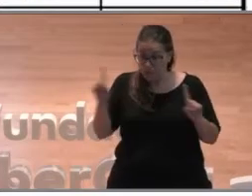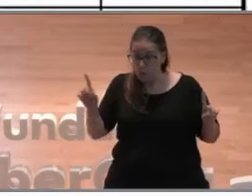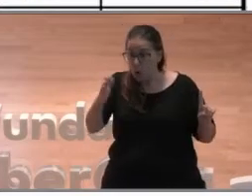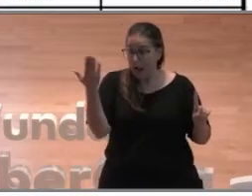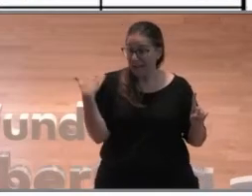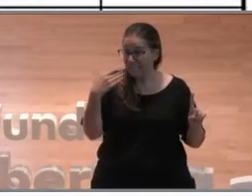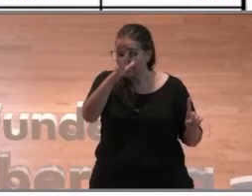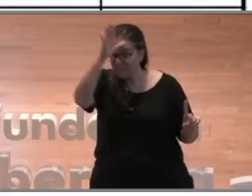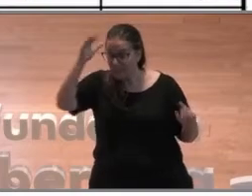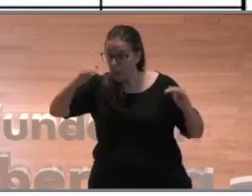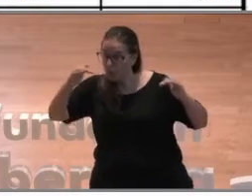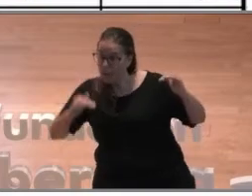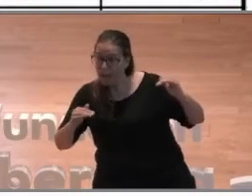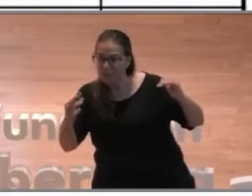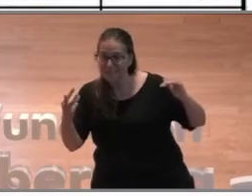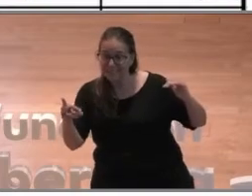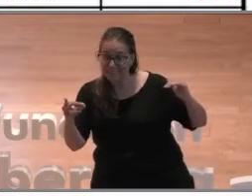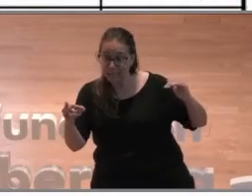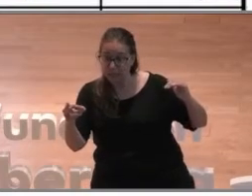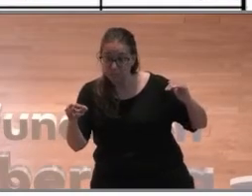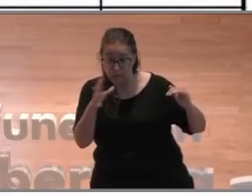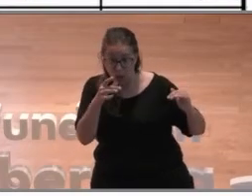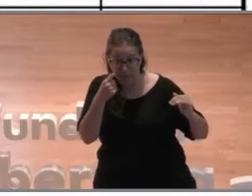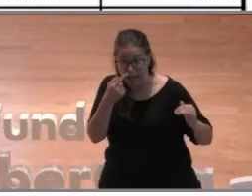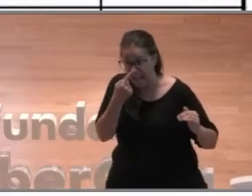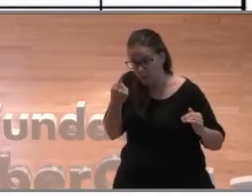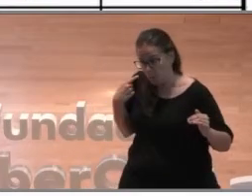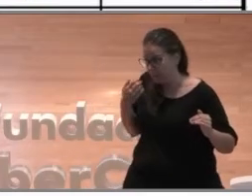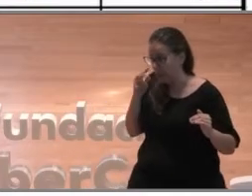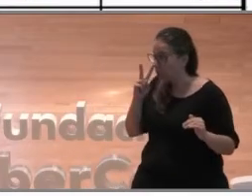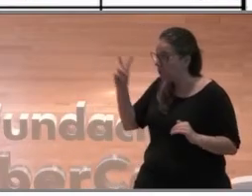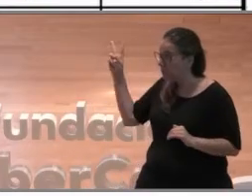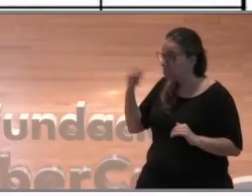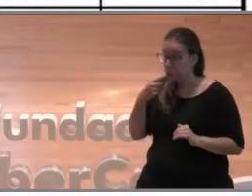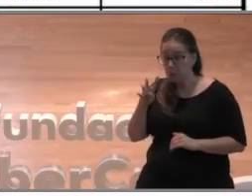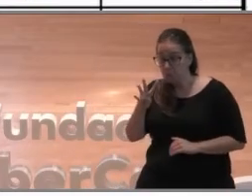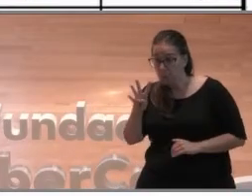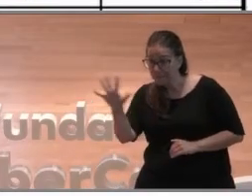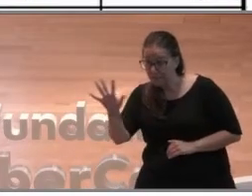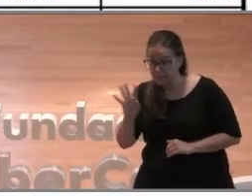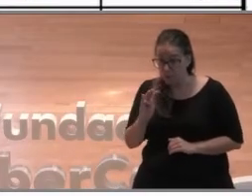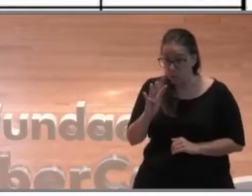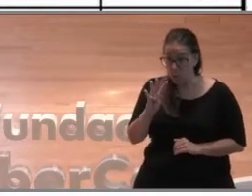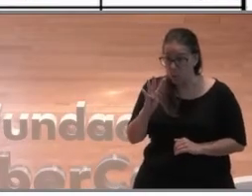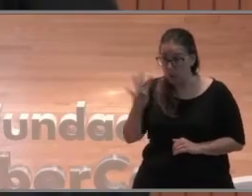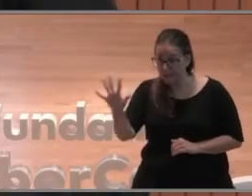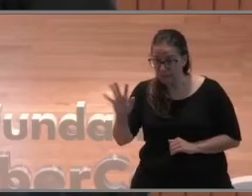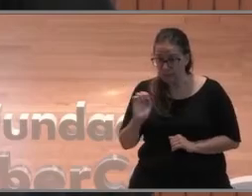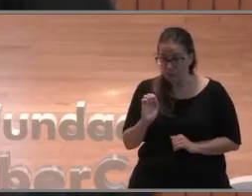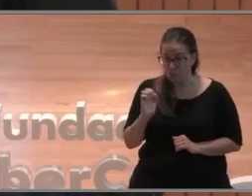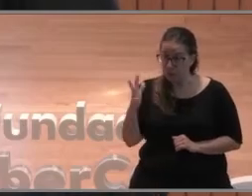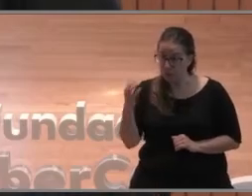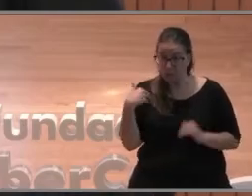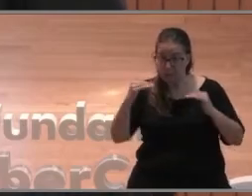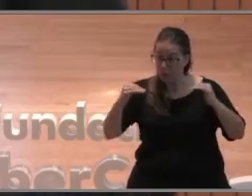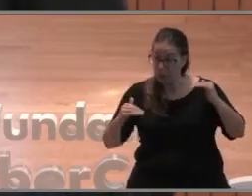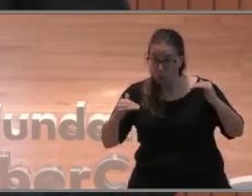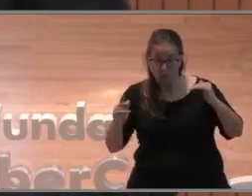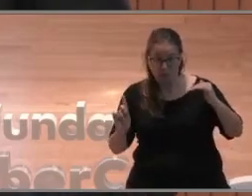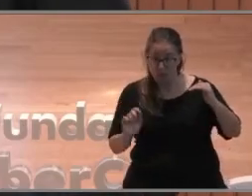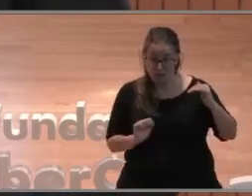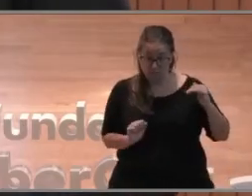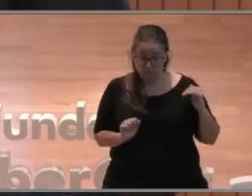a 30. Ahora, el año pasado, no sé, ahí tenemos 45, 45, 40, ya no baja.